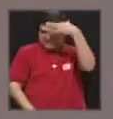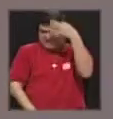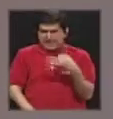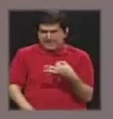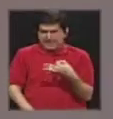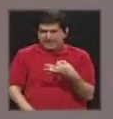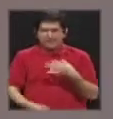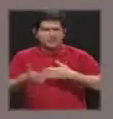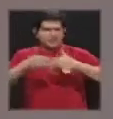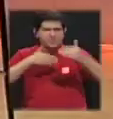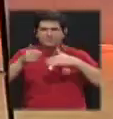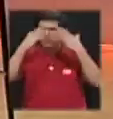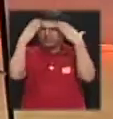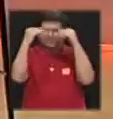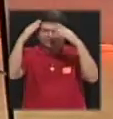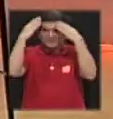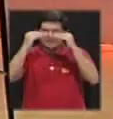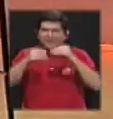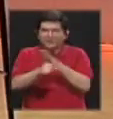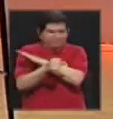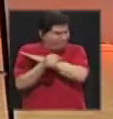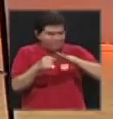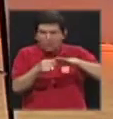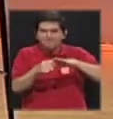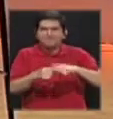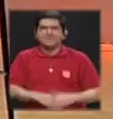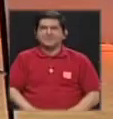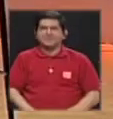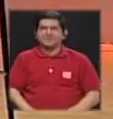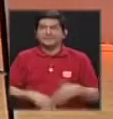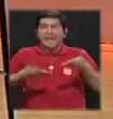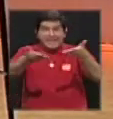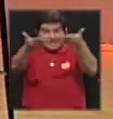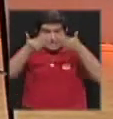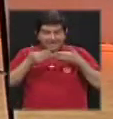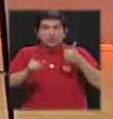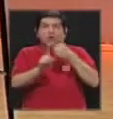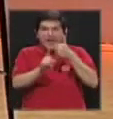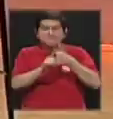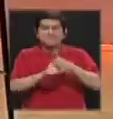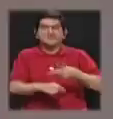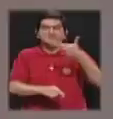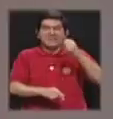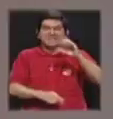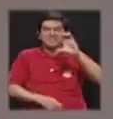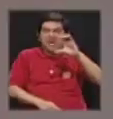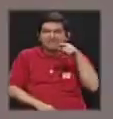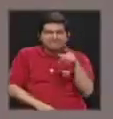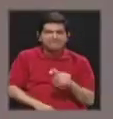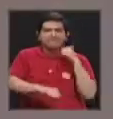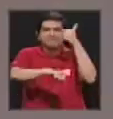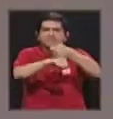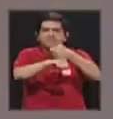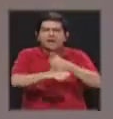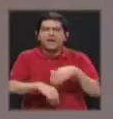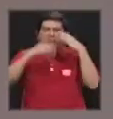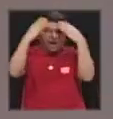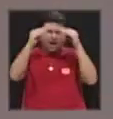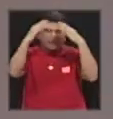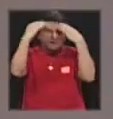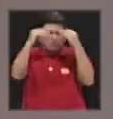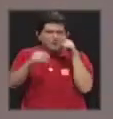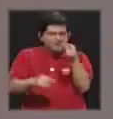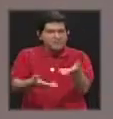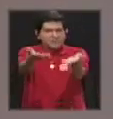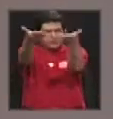pesar de que la información es insuficiente, que es proveída por mismo CHEC, ellos determinan que de acuerdo a la información